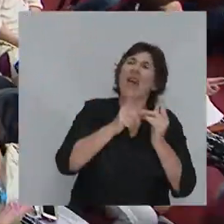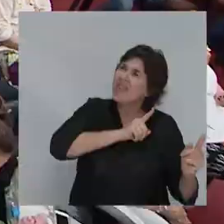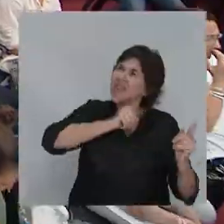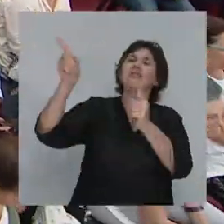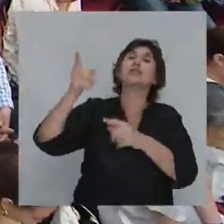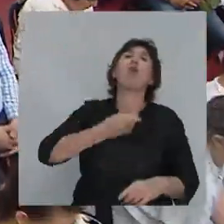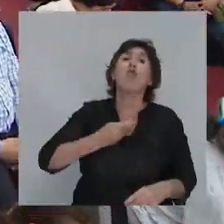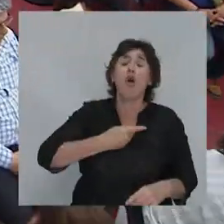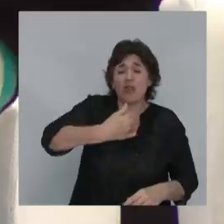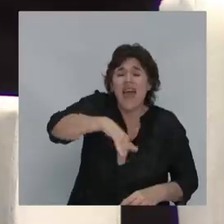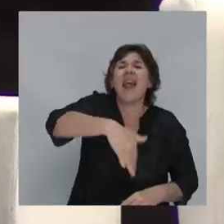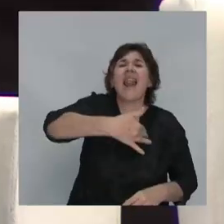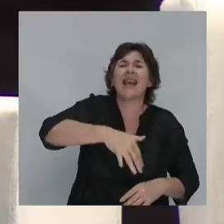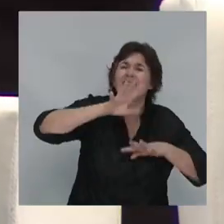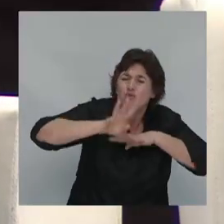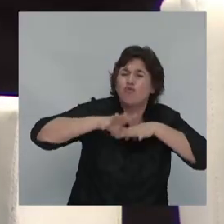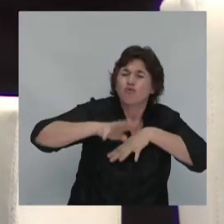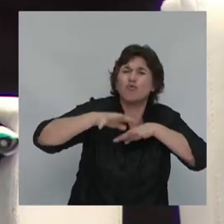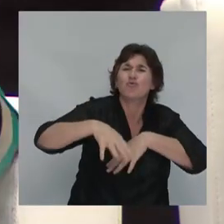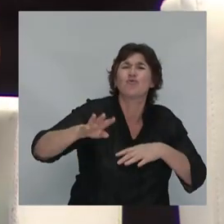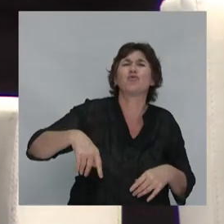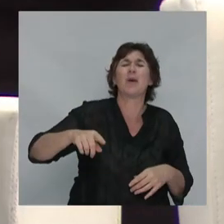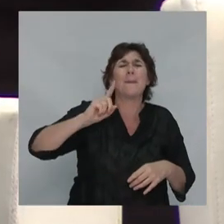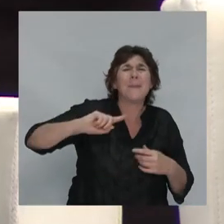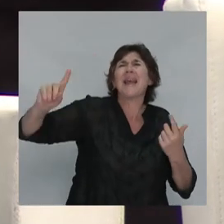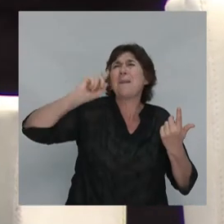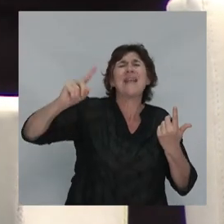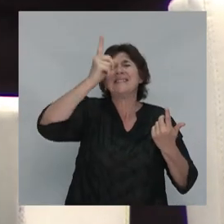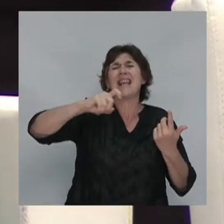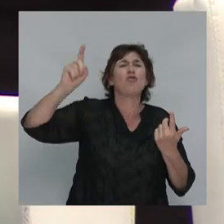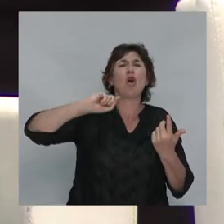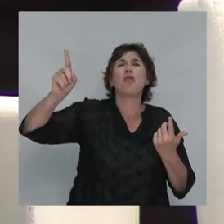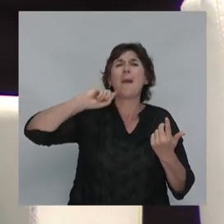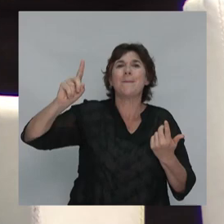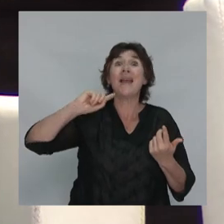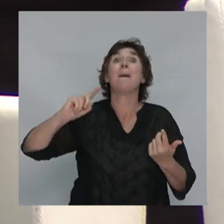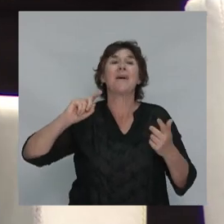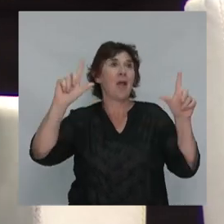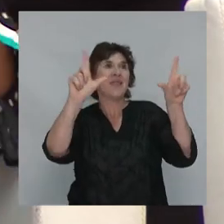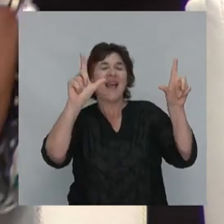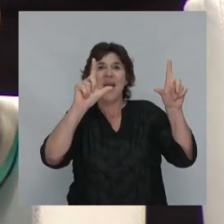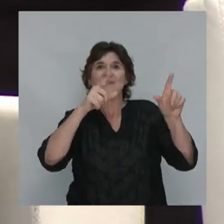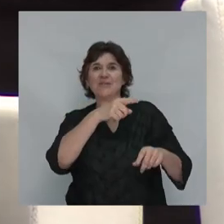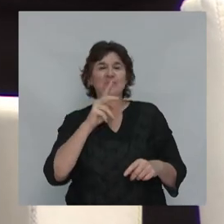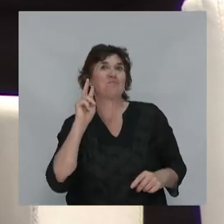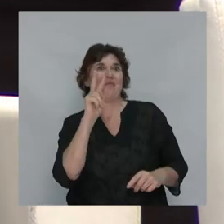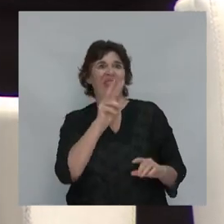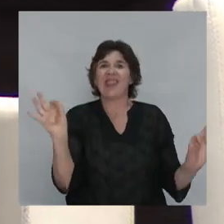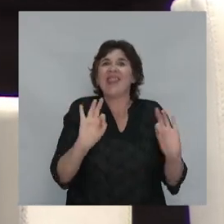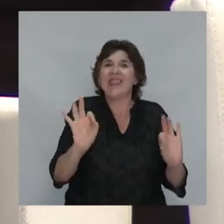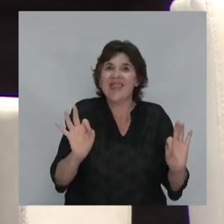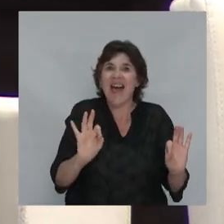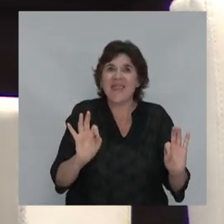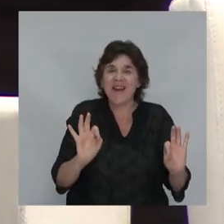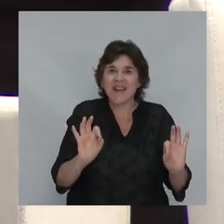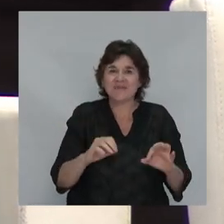calle. Cientos de miles que no nos muestran los medios hegemónicos en ninguno de